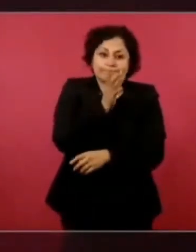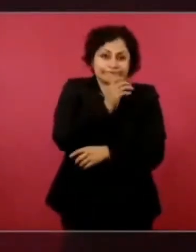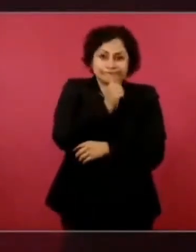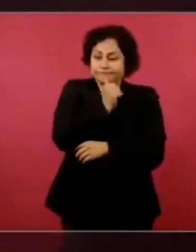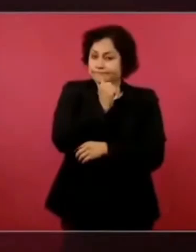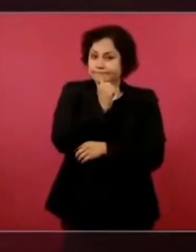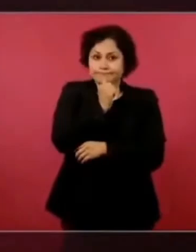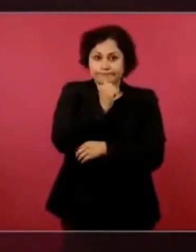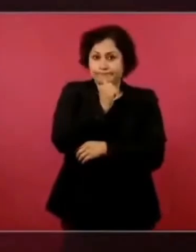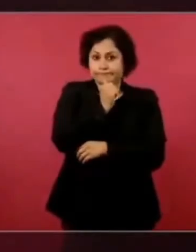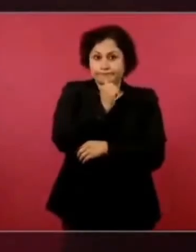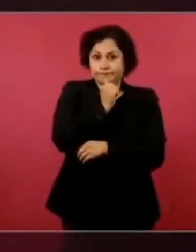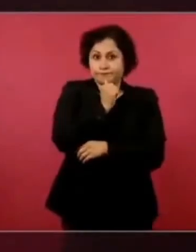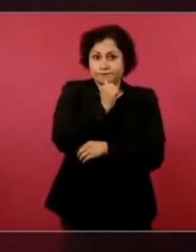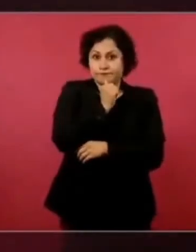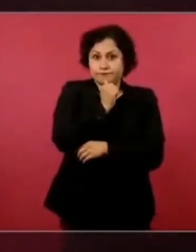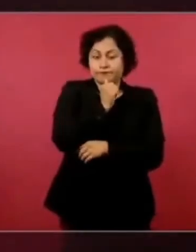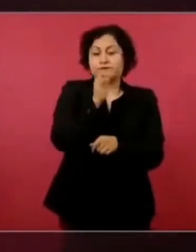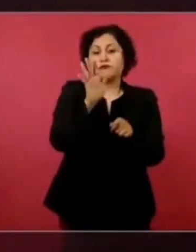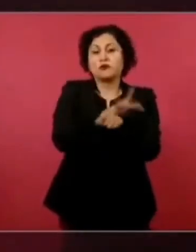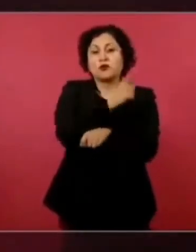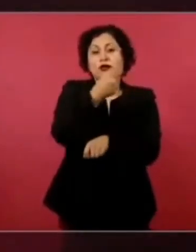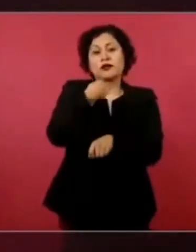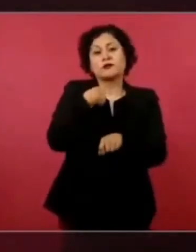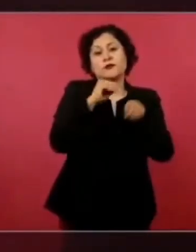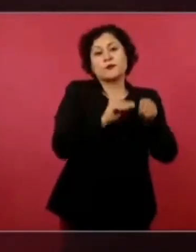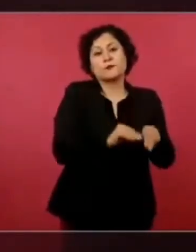porque voy a vivir en Palenque.